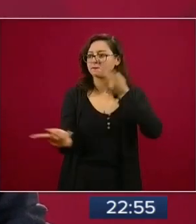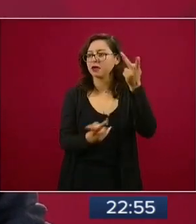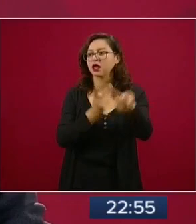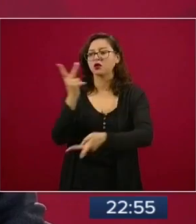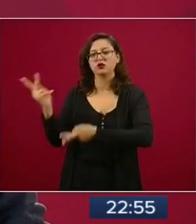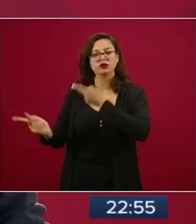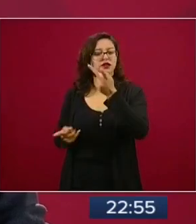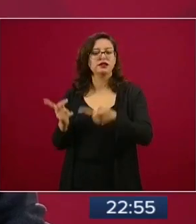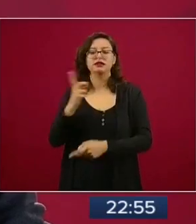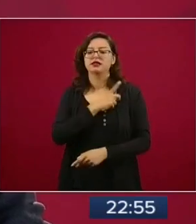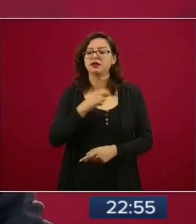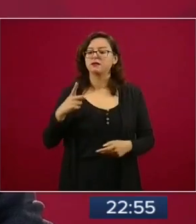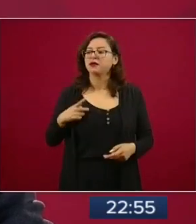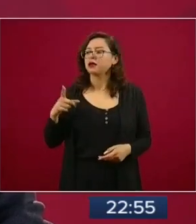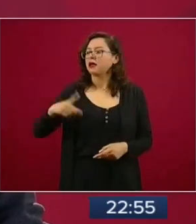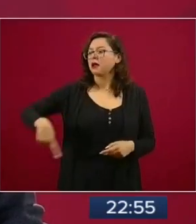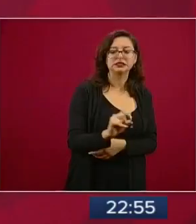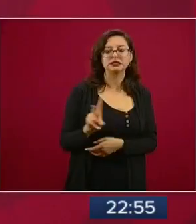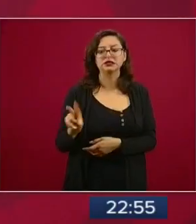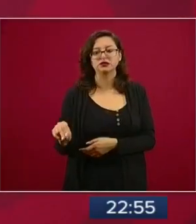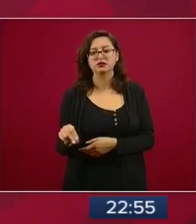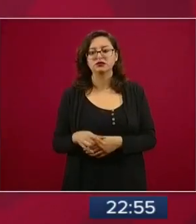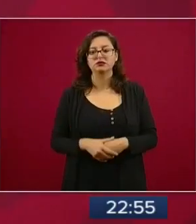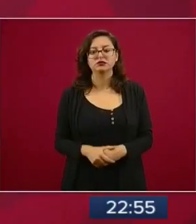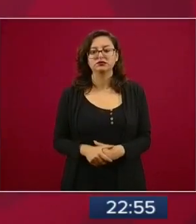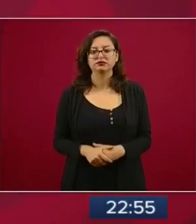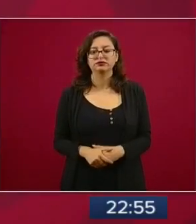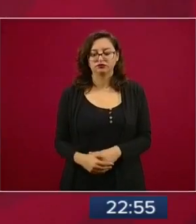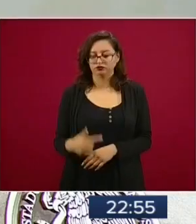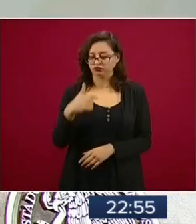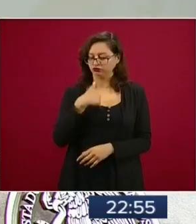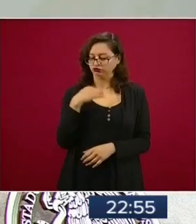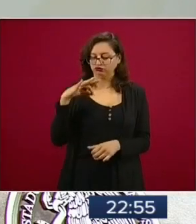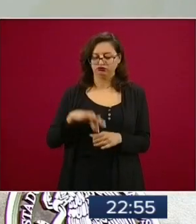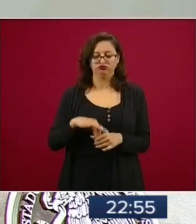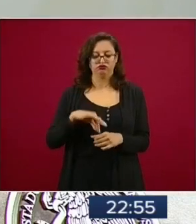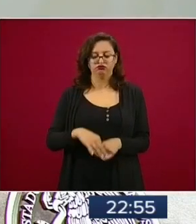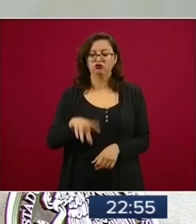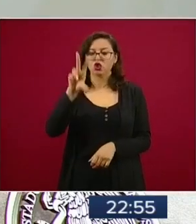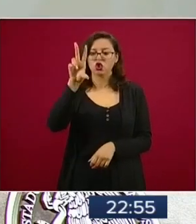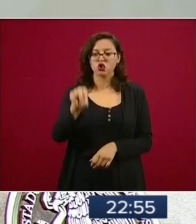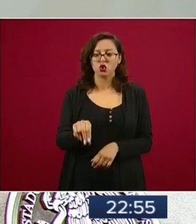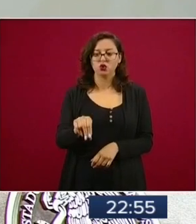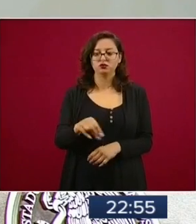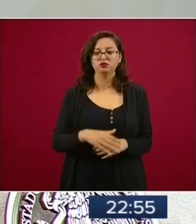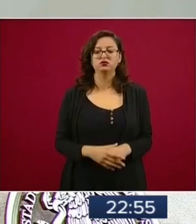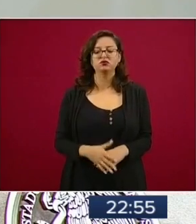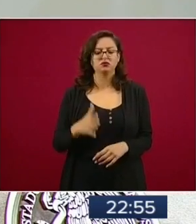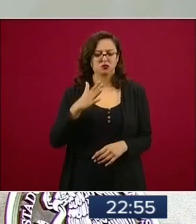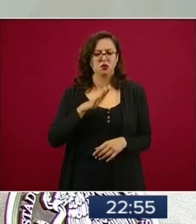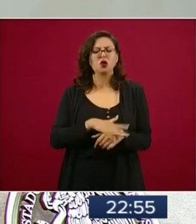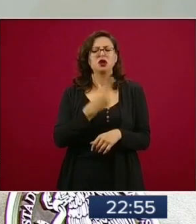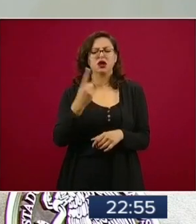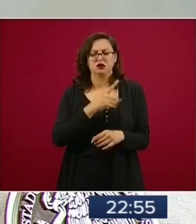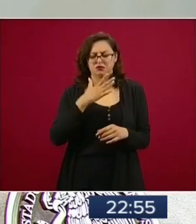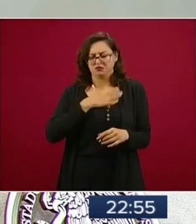gente, la mayoría, la que decida. Yo voy a votar en contra, tengo mis razones